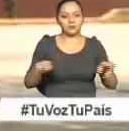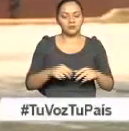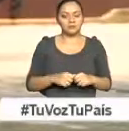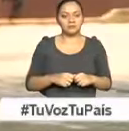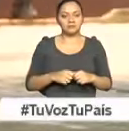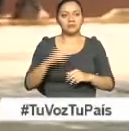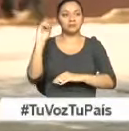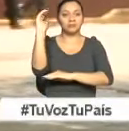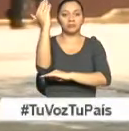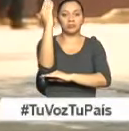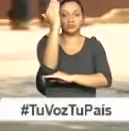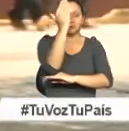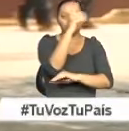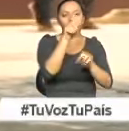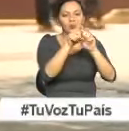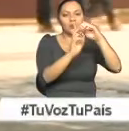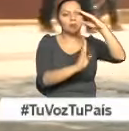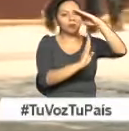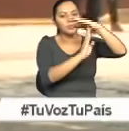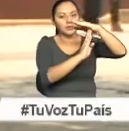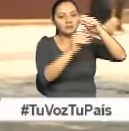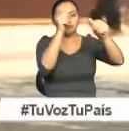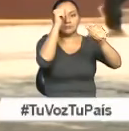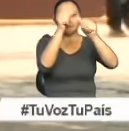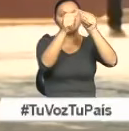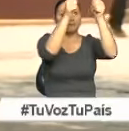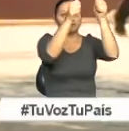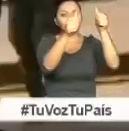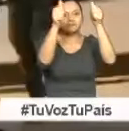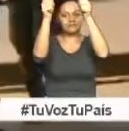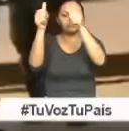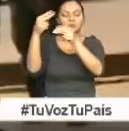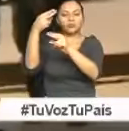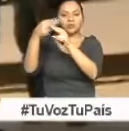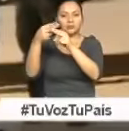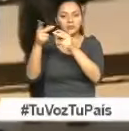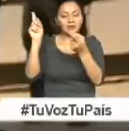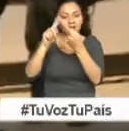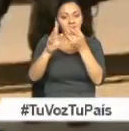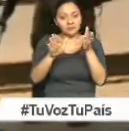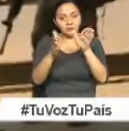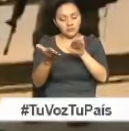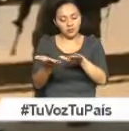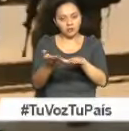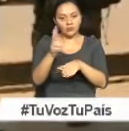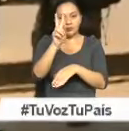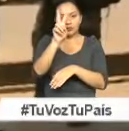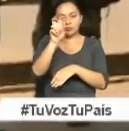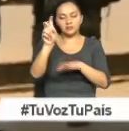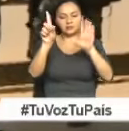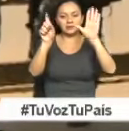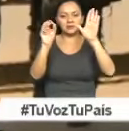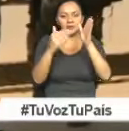Un bosque de paz para recordar a las víctimas del conflicto armado por el que hasta ahora han muerto 260.000 personas.